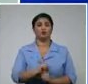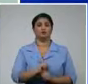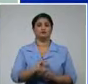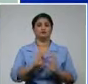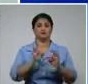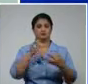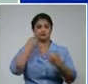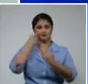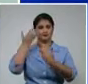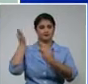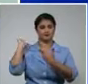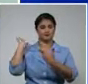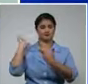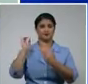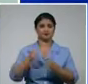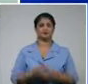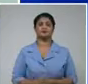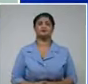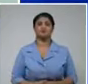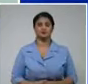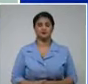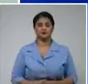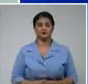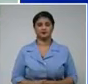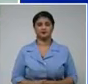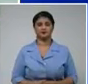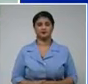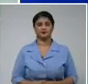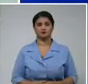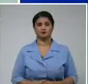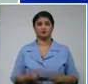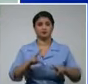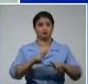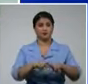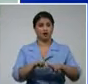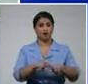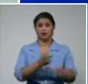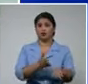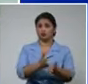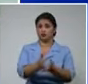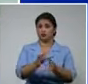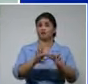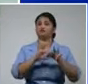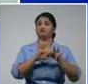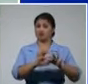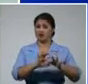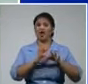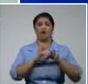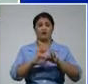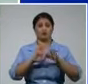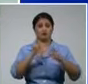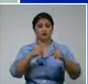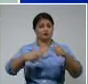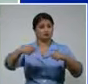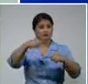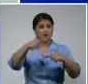ayer. La Habana, la cifra mayor, aunque inferior al día de